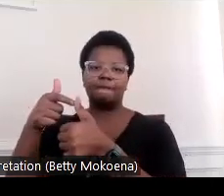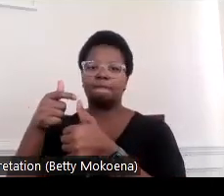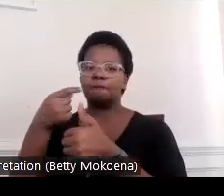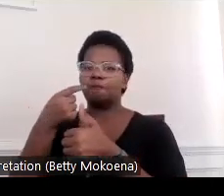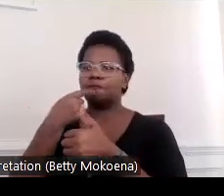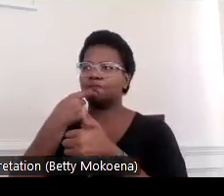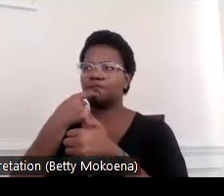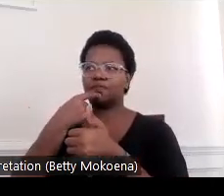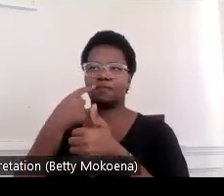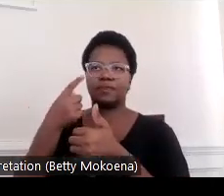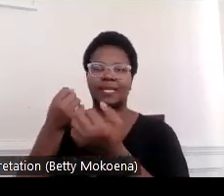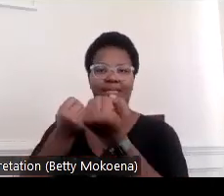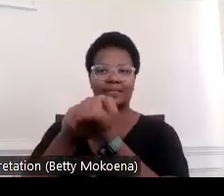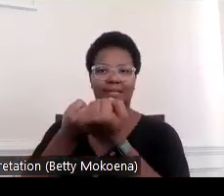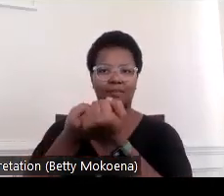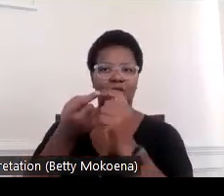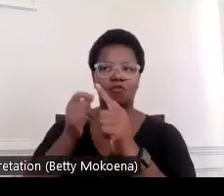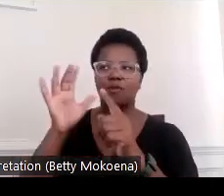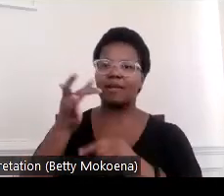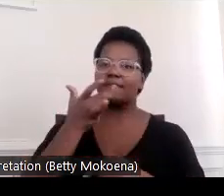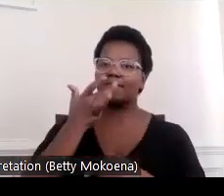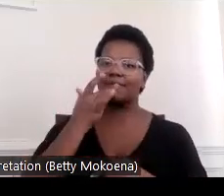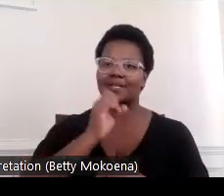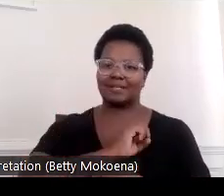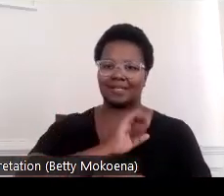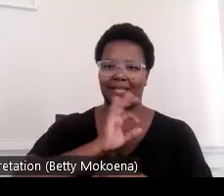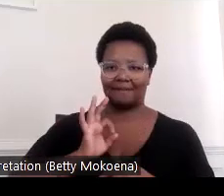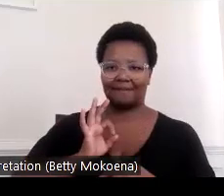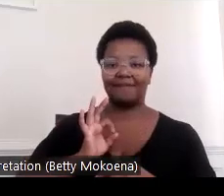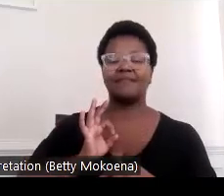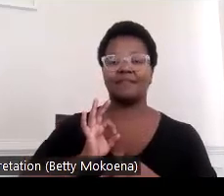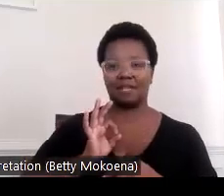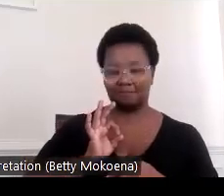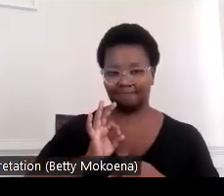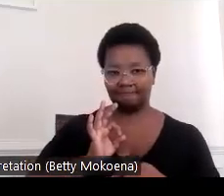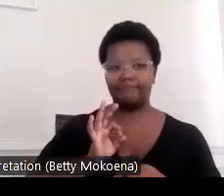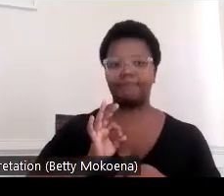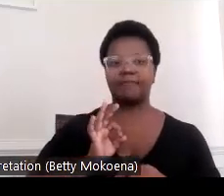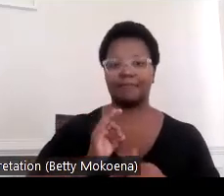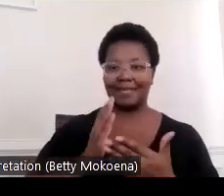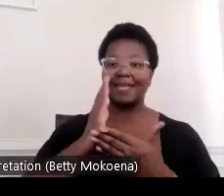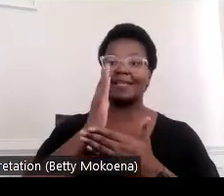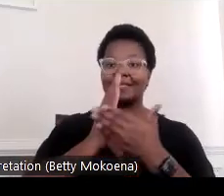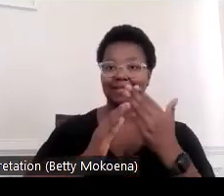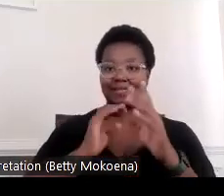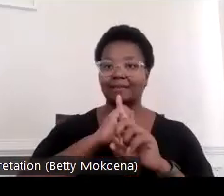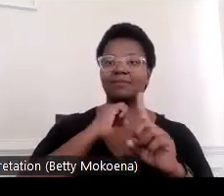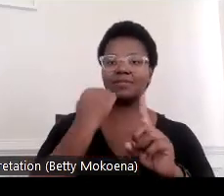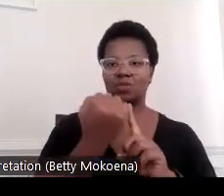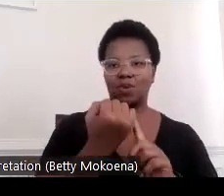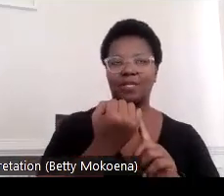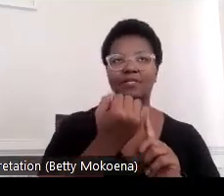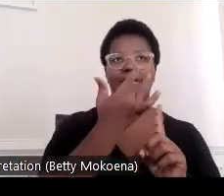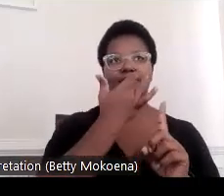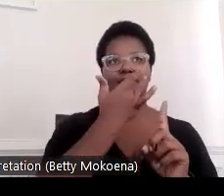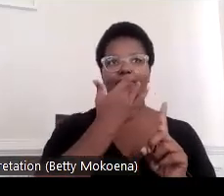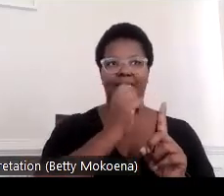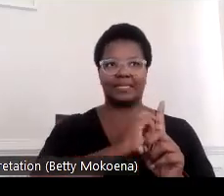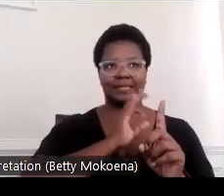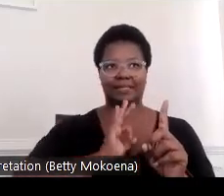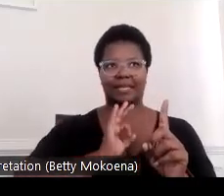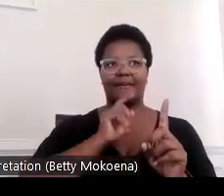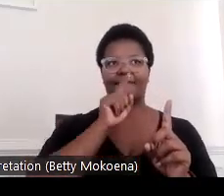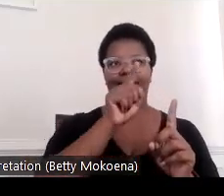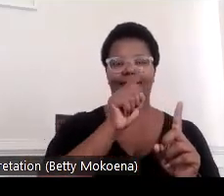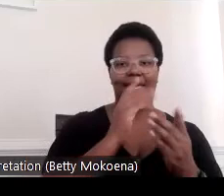Y eso puede seguir verdad recibir soporte de un personal preferido sabemos que es posible en algunas